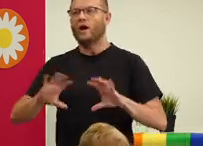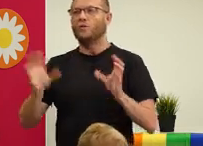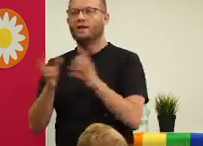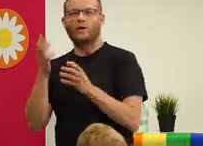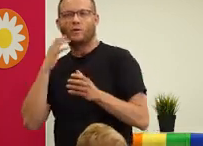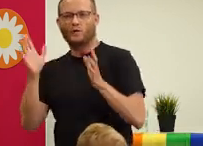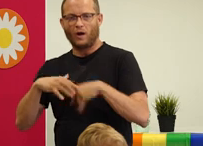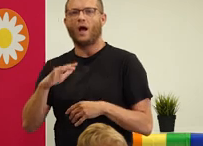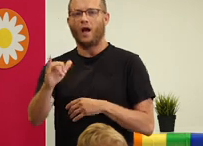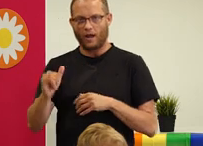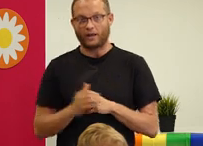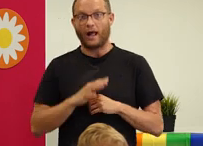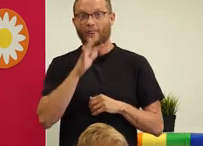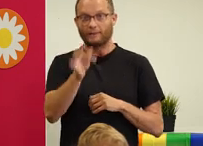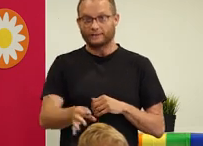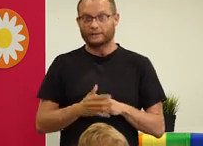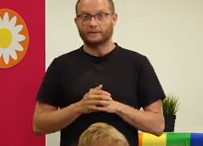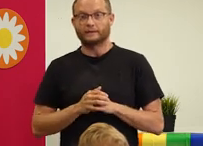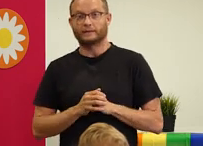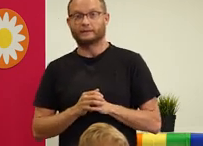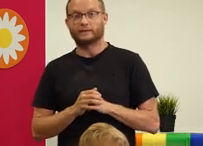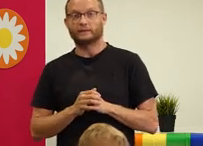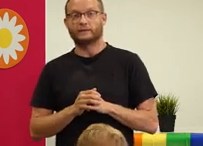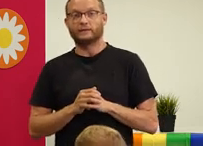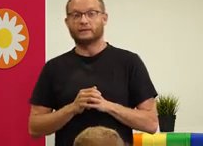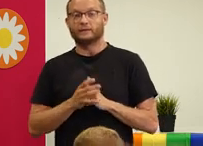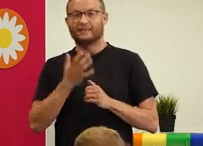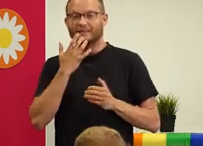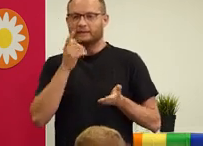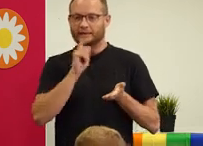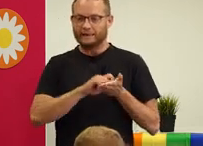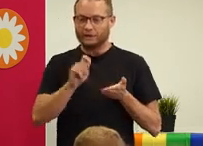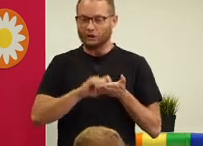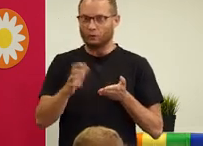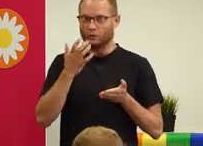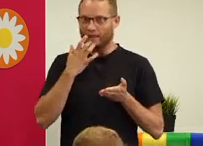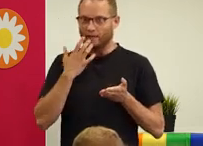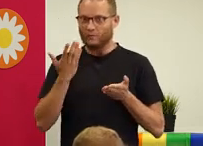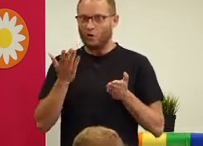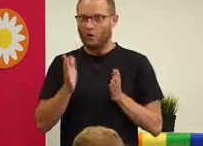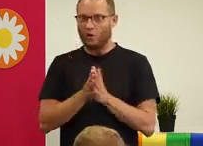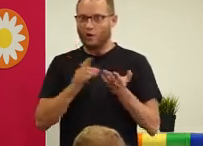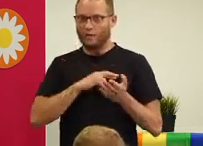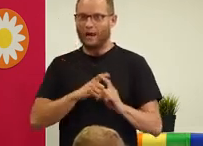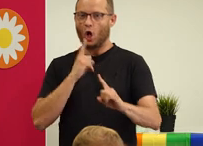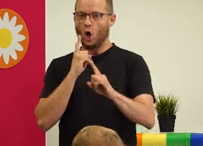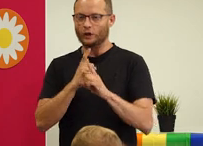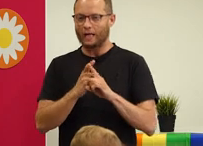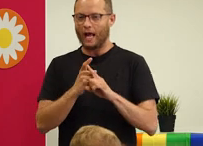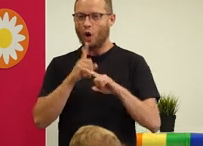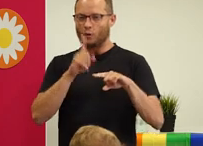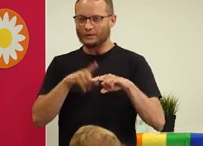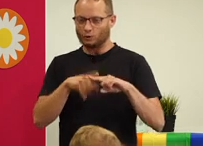comunidades queers. Y además, si está escrito en la Biblia contra la